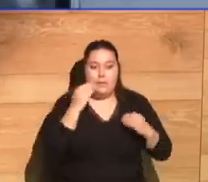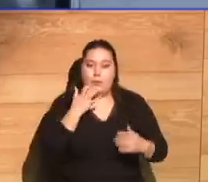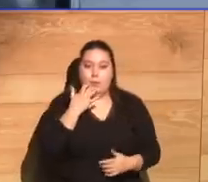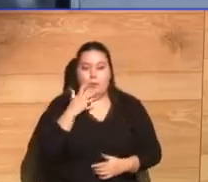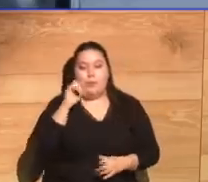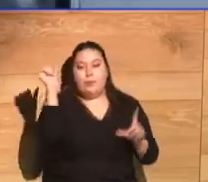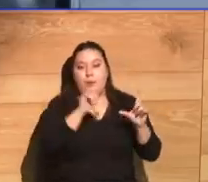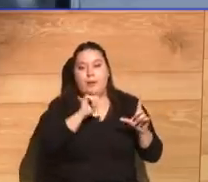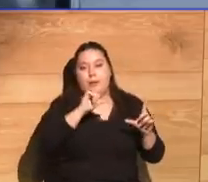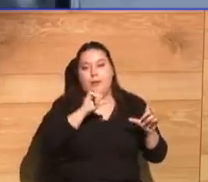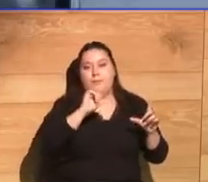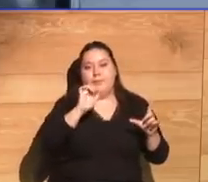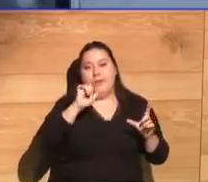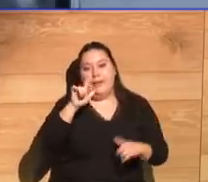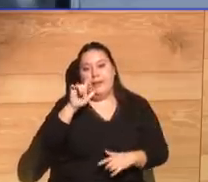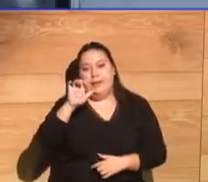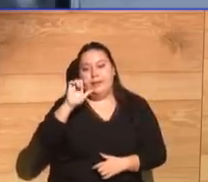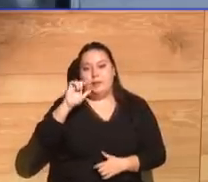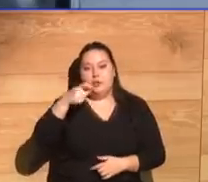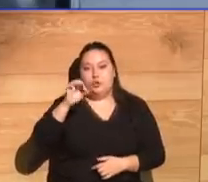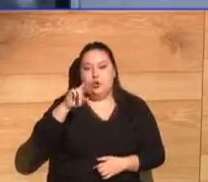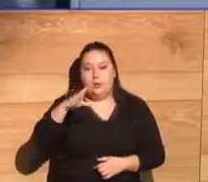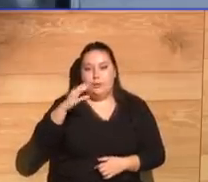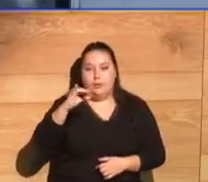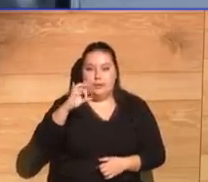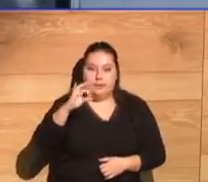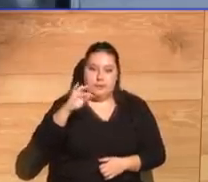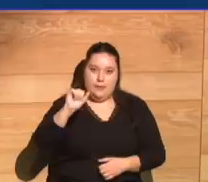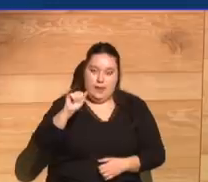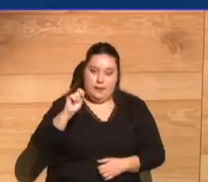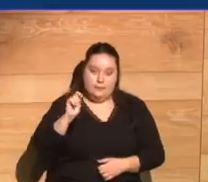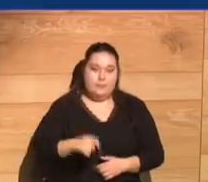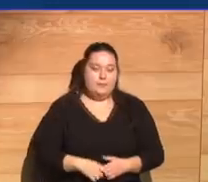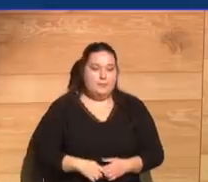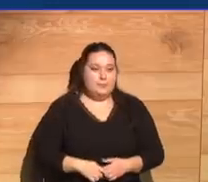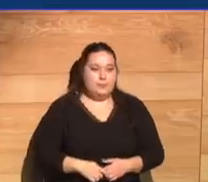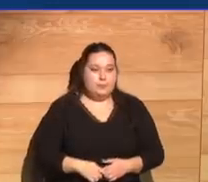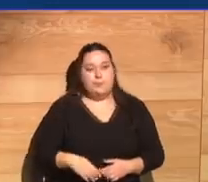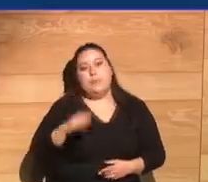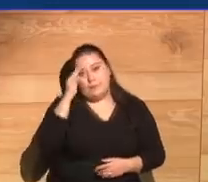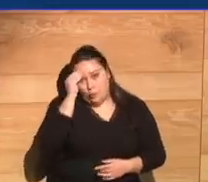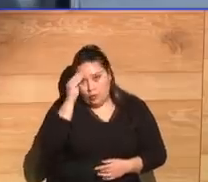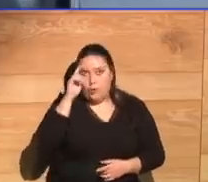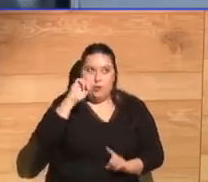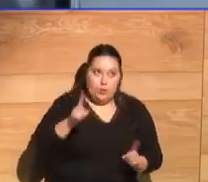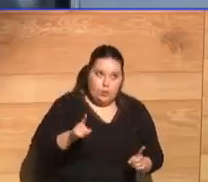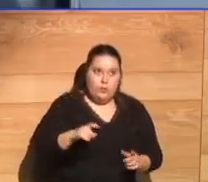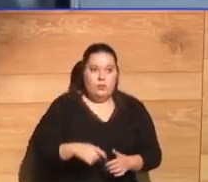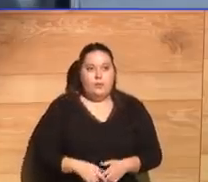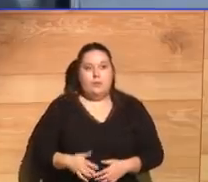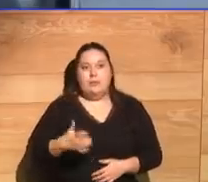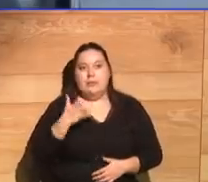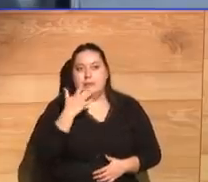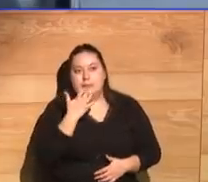Exorcista, por ejemplo. Tú puedes pensar, bueno, no me creo lo de las posesiones, si me lo creo, si me trago que